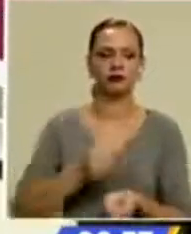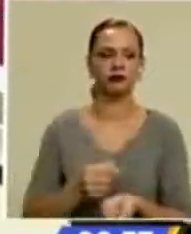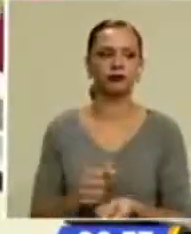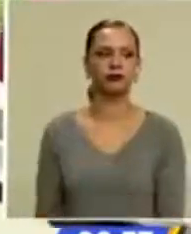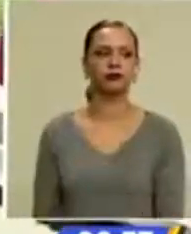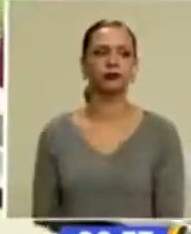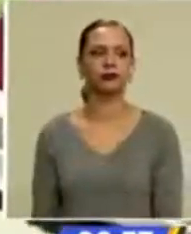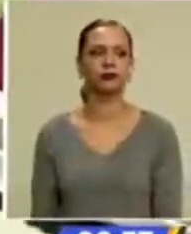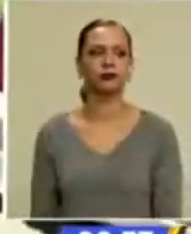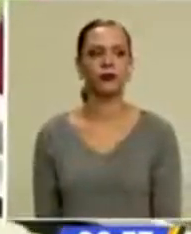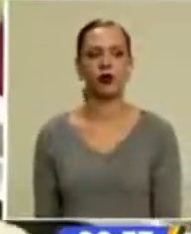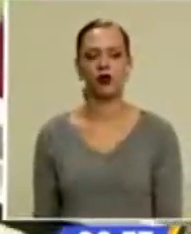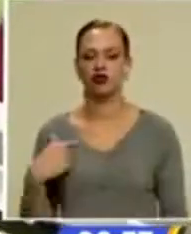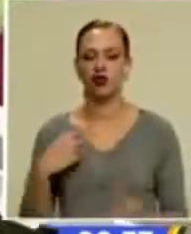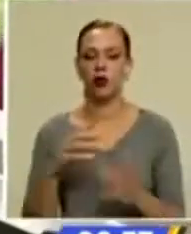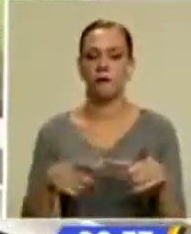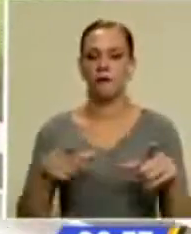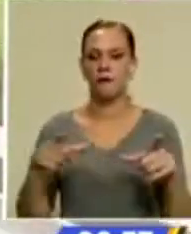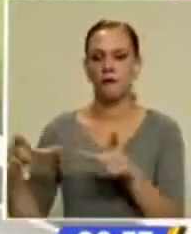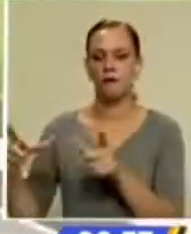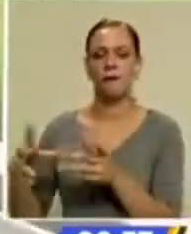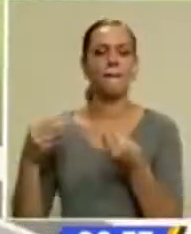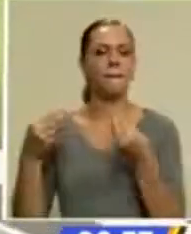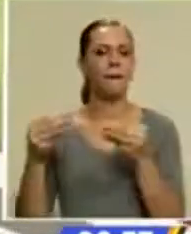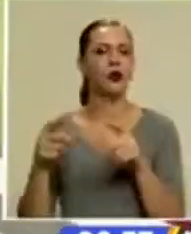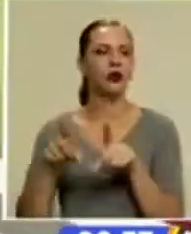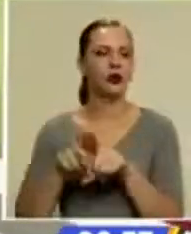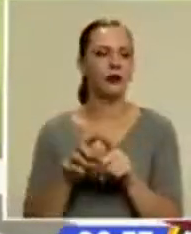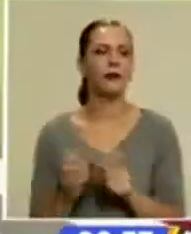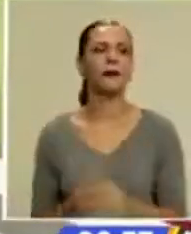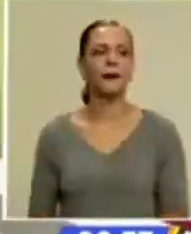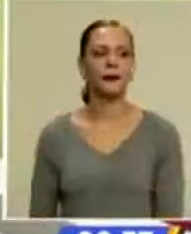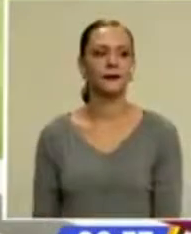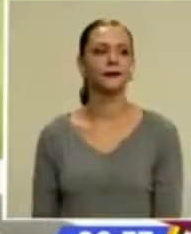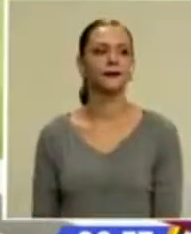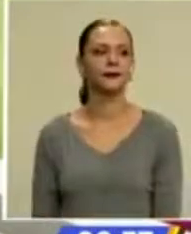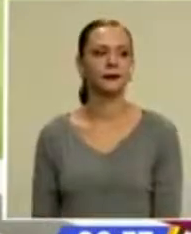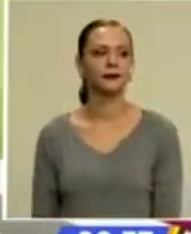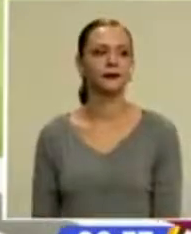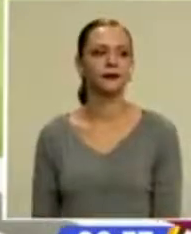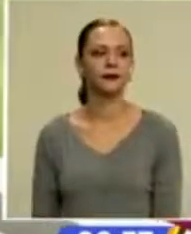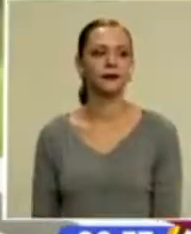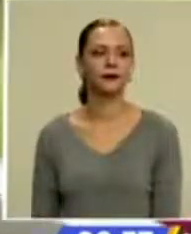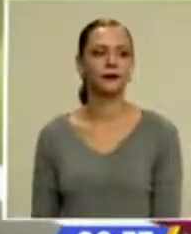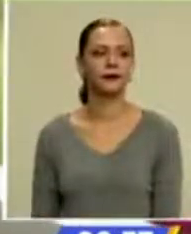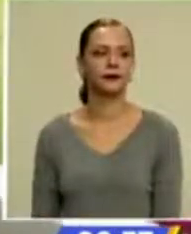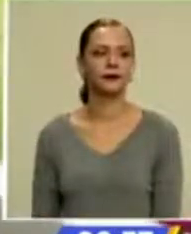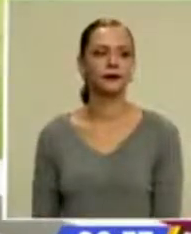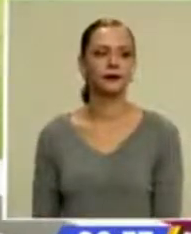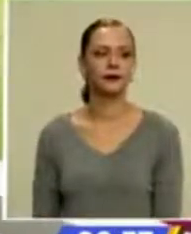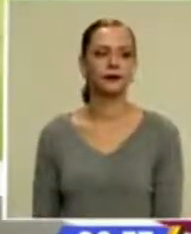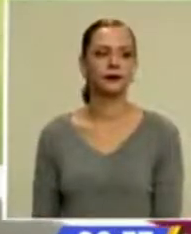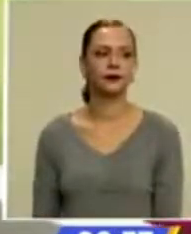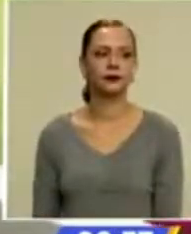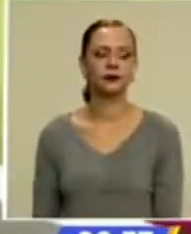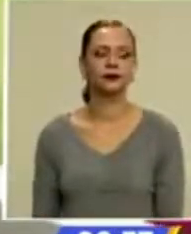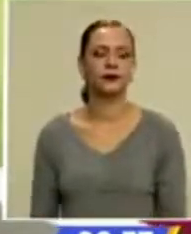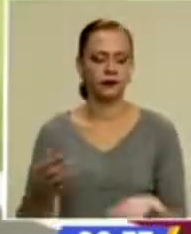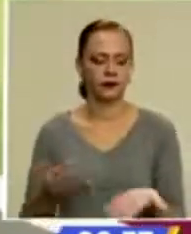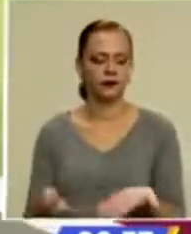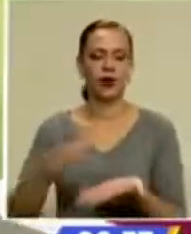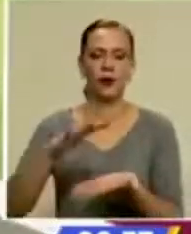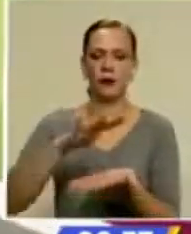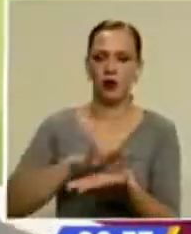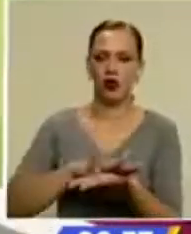Yo aquí le puse unas bolsitas. Okay. Ah, ¿están separadas? Sí. Okay, vamos a colocarla aquí. Le ponemos